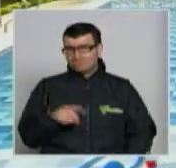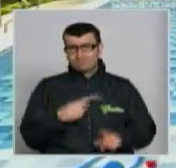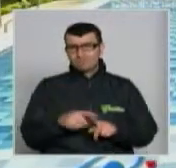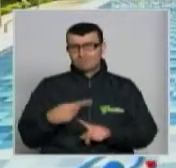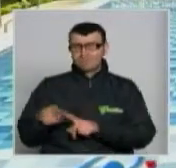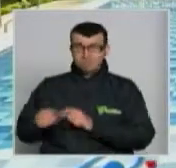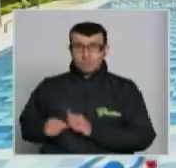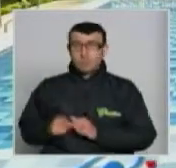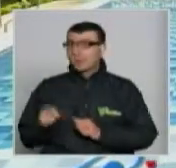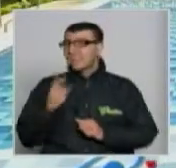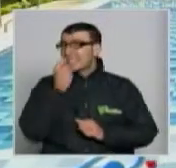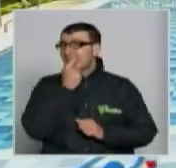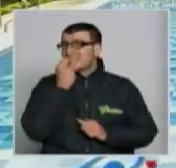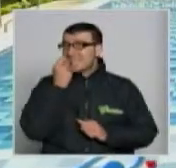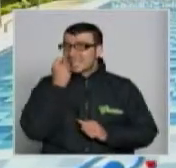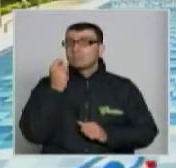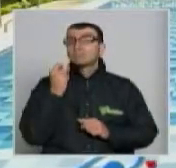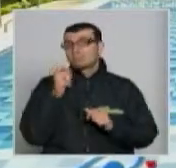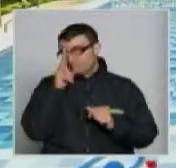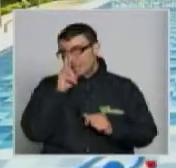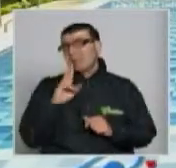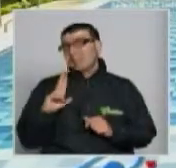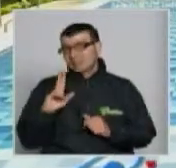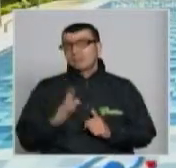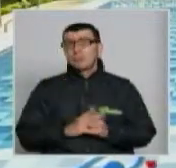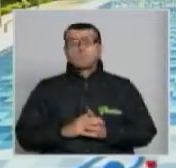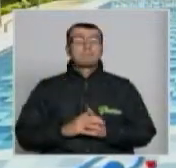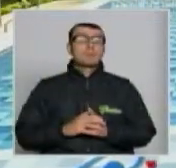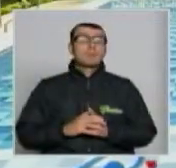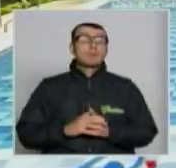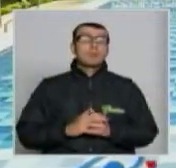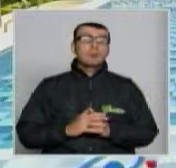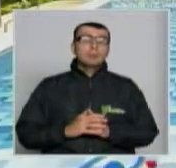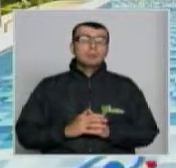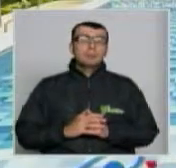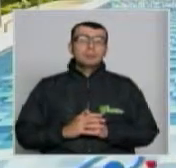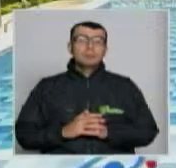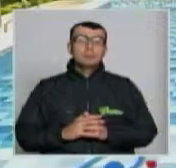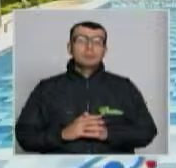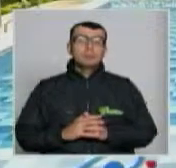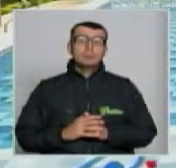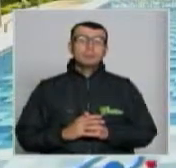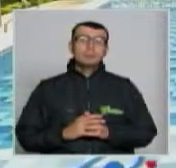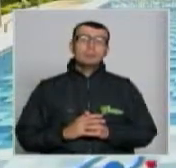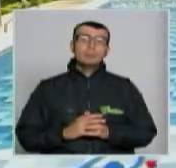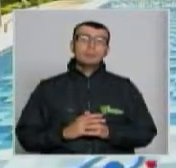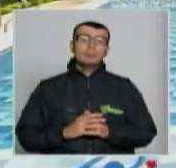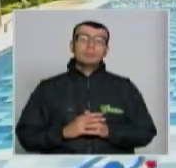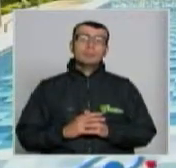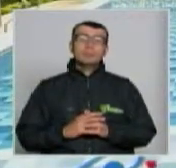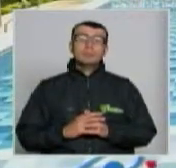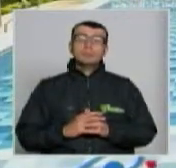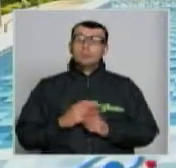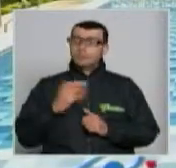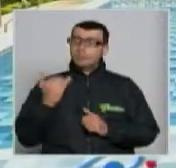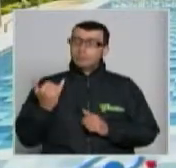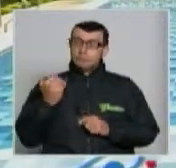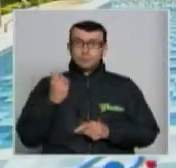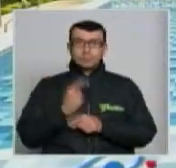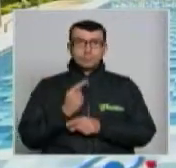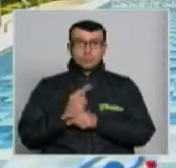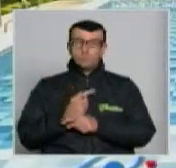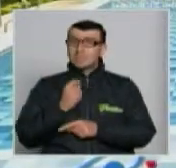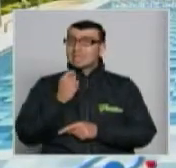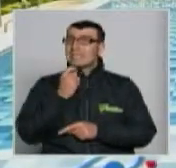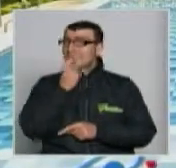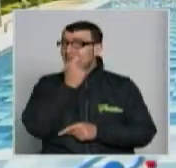odontología sucede algo parecido. Porque hay un concepto que tiene que ver con la patología desde la